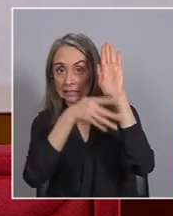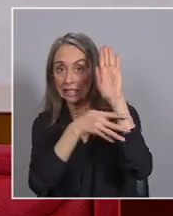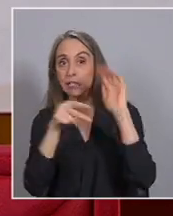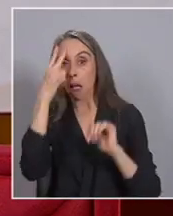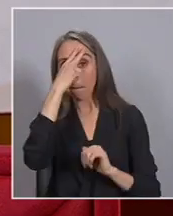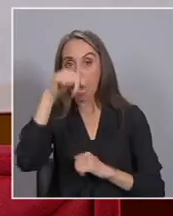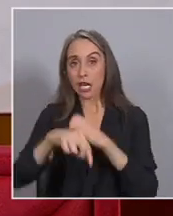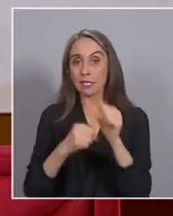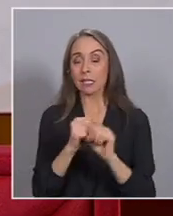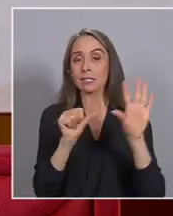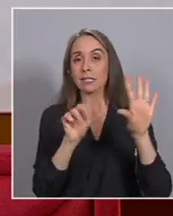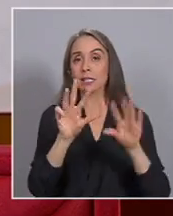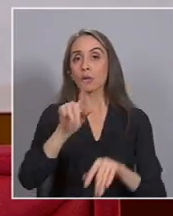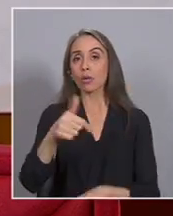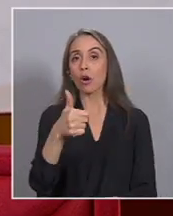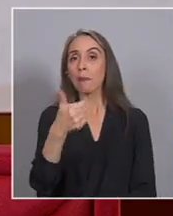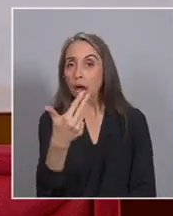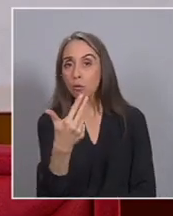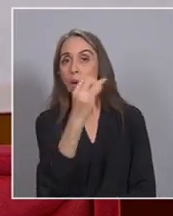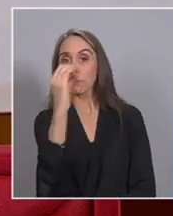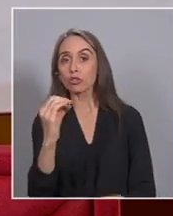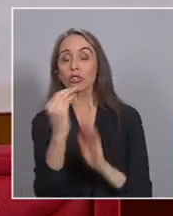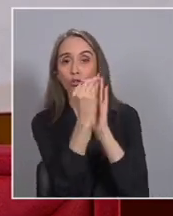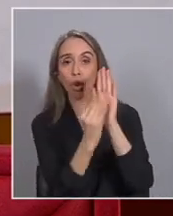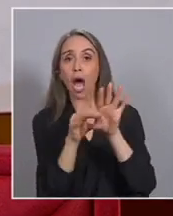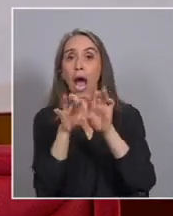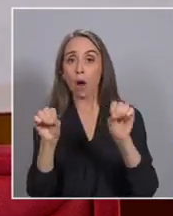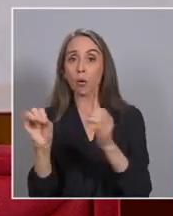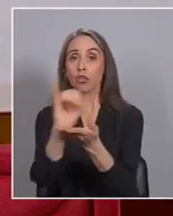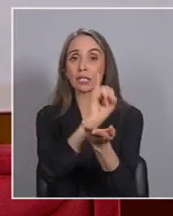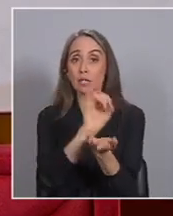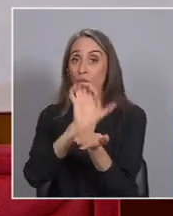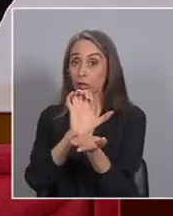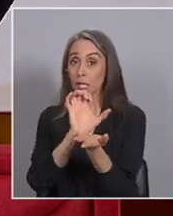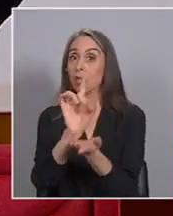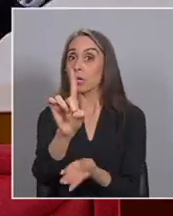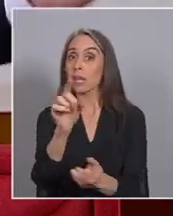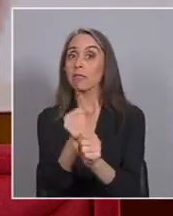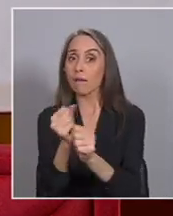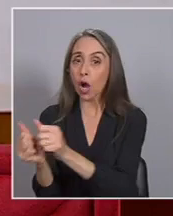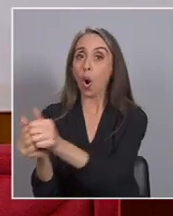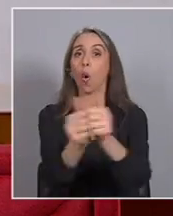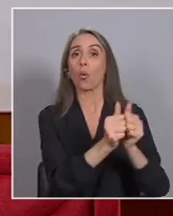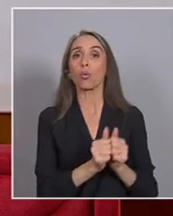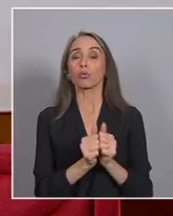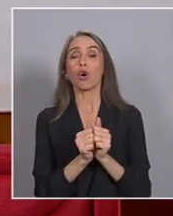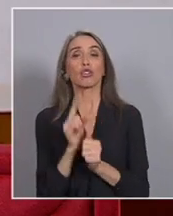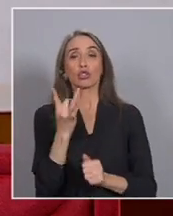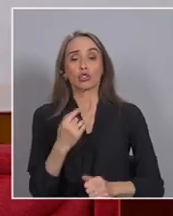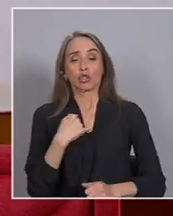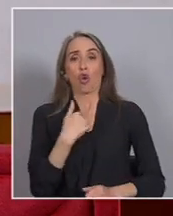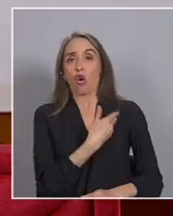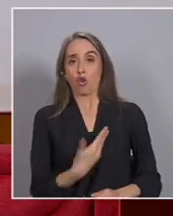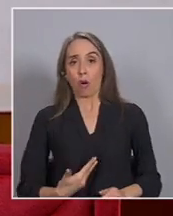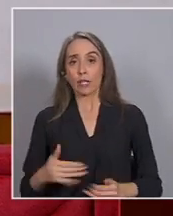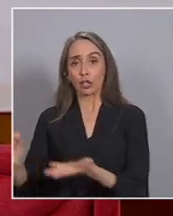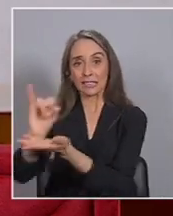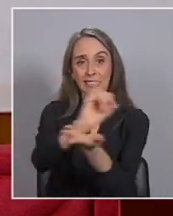un 66,9% de las medidas comprometidas por los órganos del Estado, y esto es un trabajo conjunto, no solamente del gobierno,